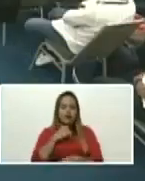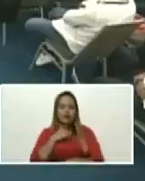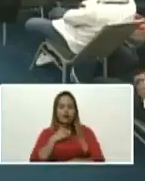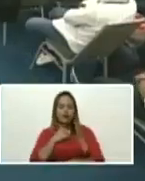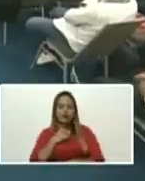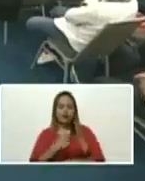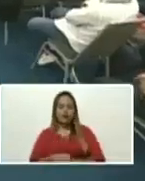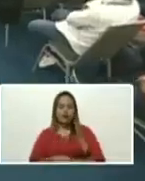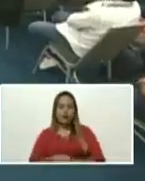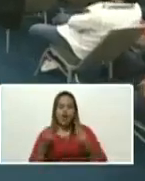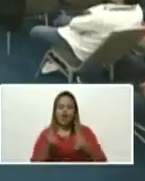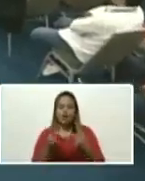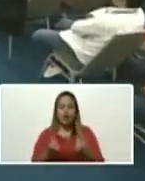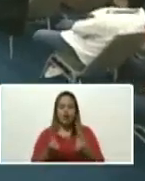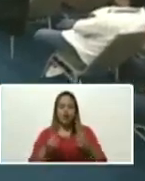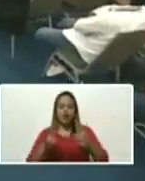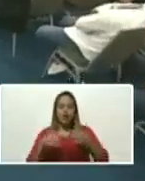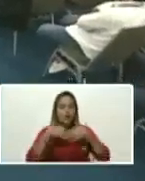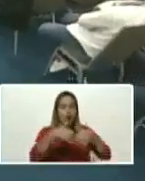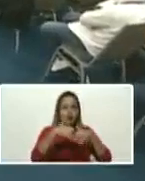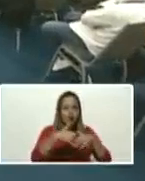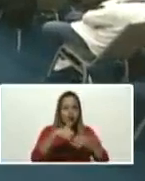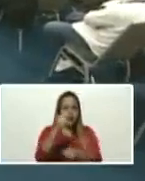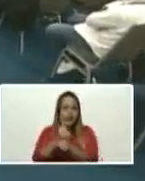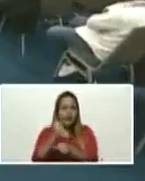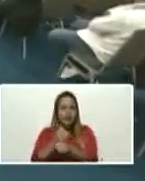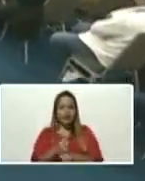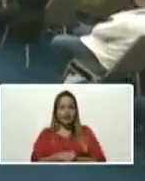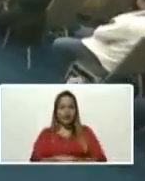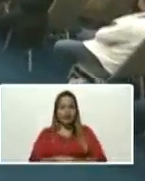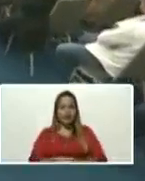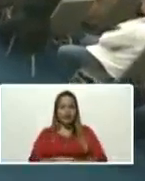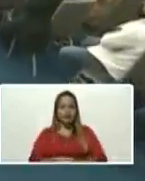activando nuevos motores productivos.